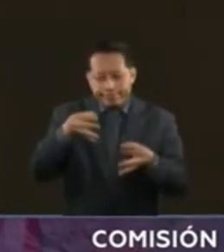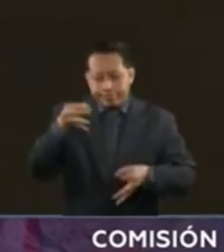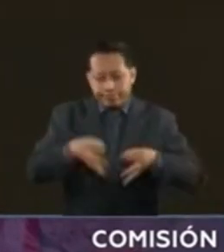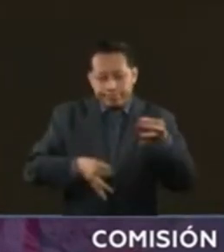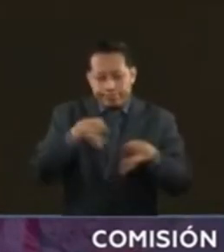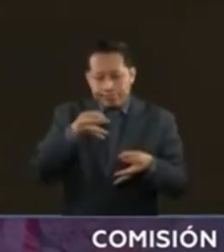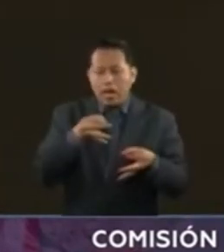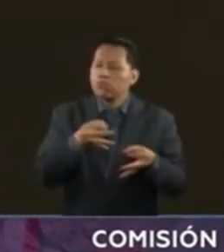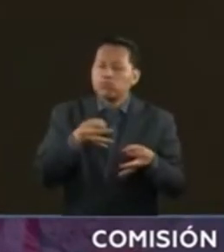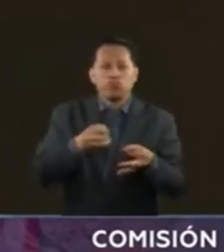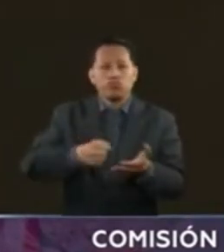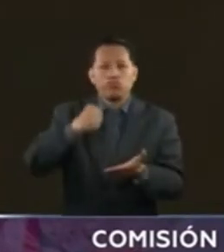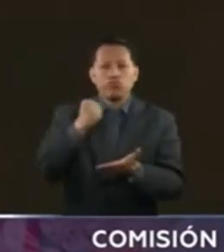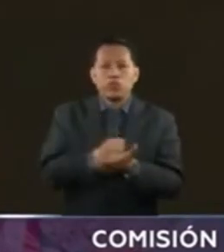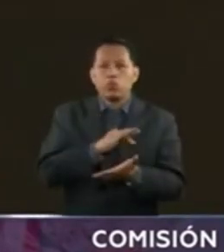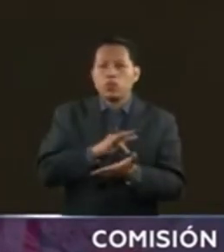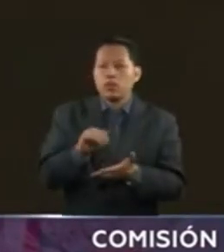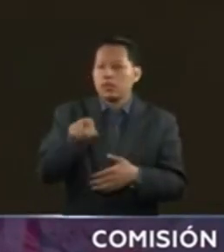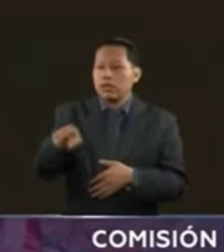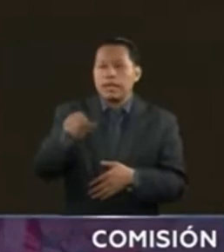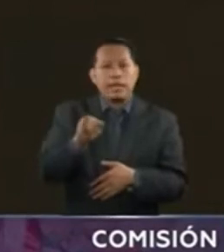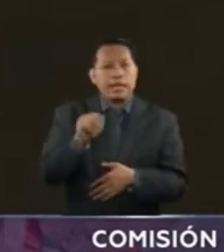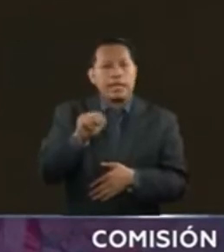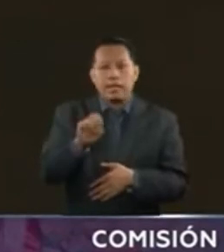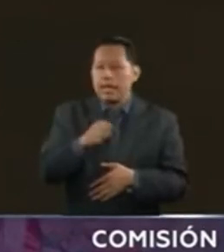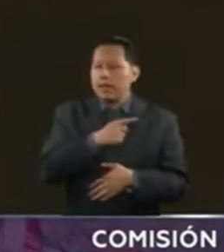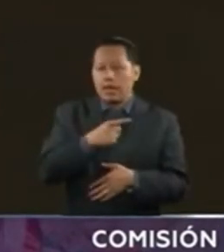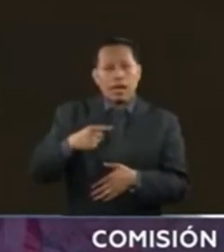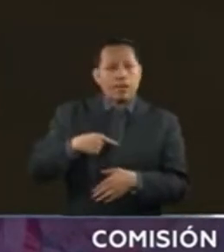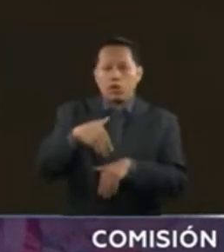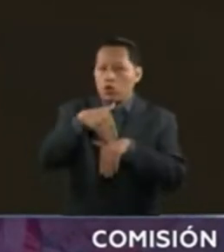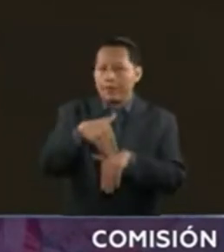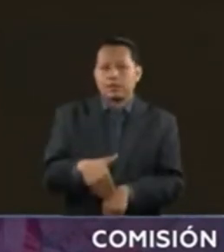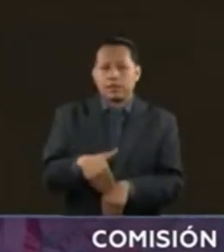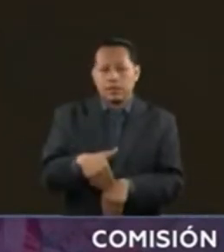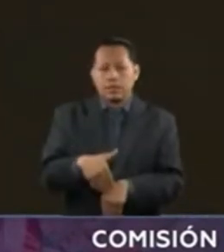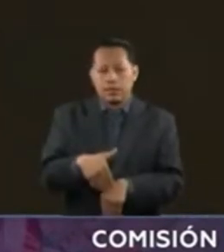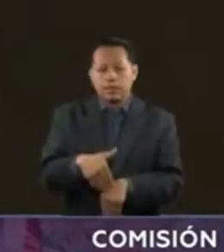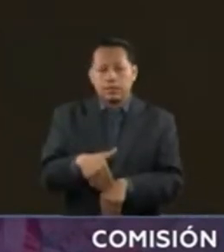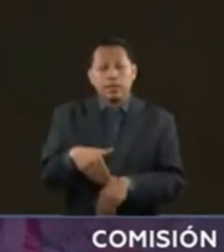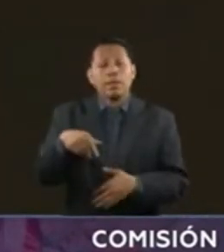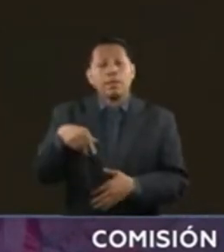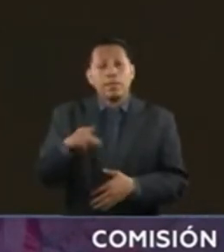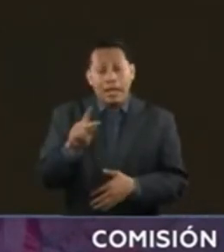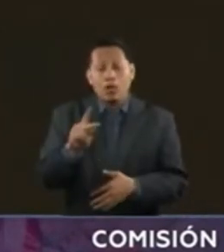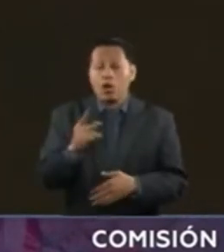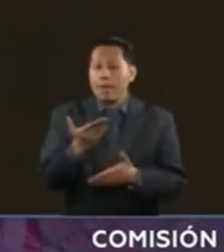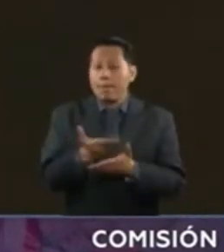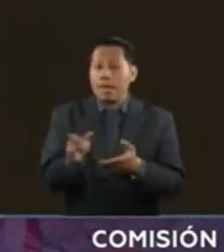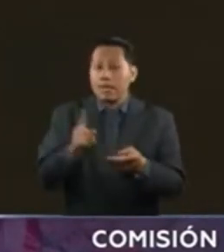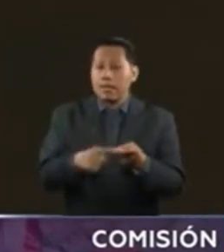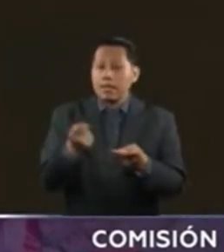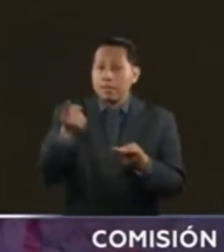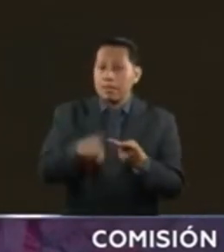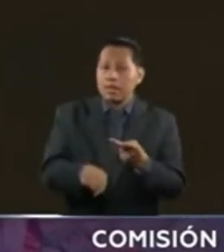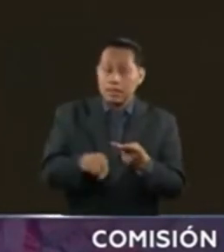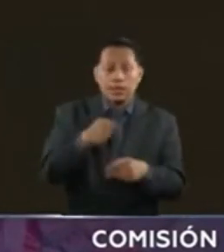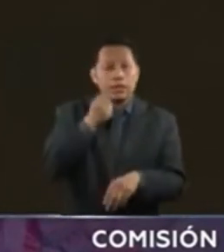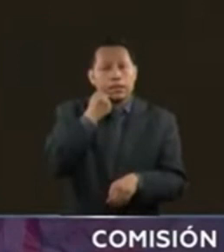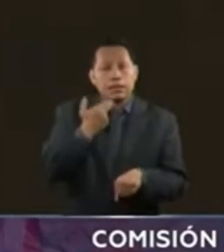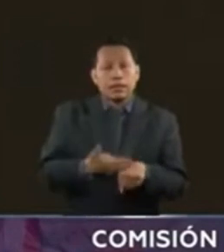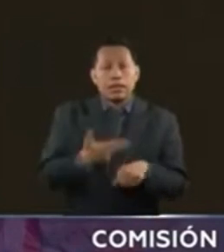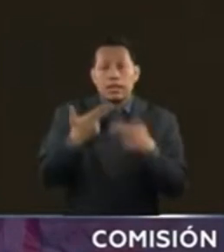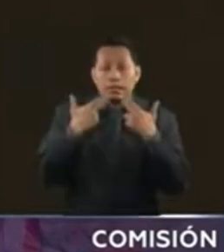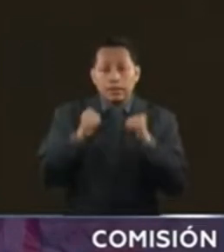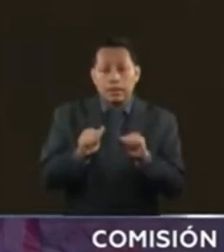mandaba al ine cumplir con esta obligación constitucional pero también mandata a la secretaria de hacienda